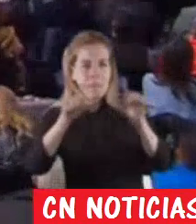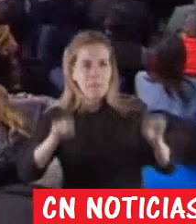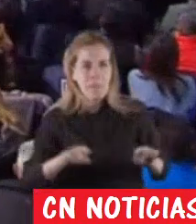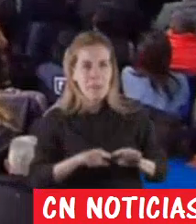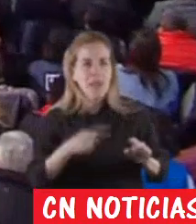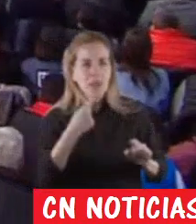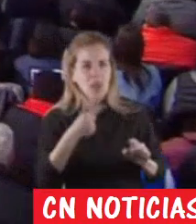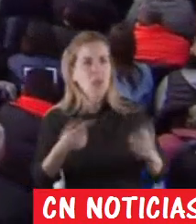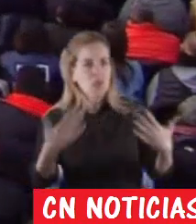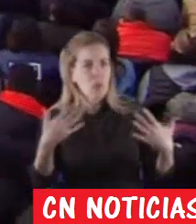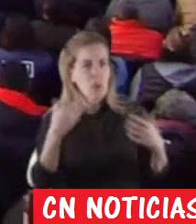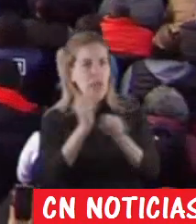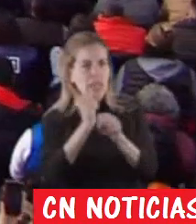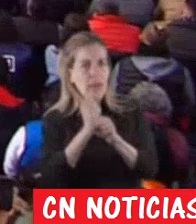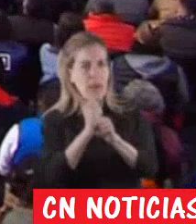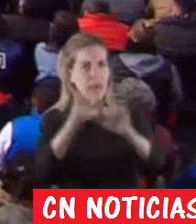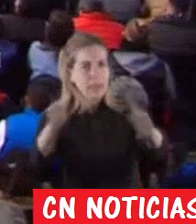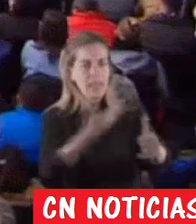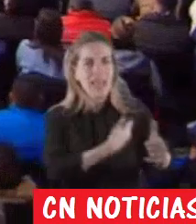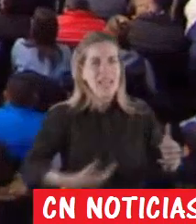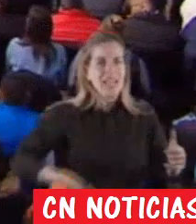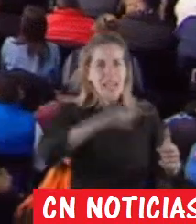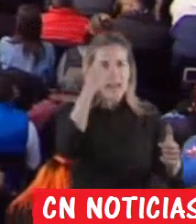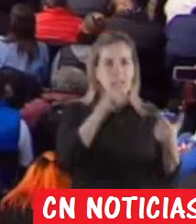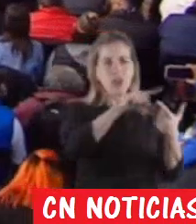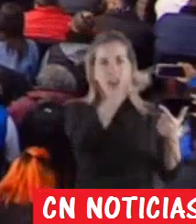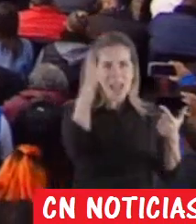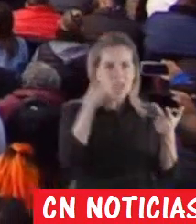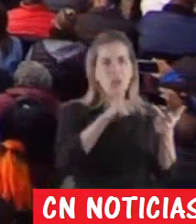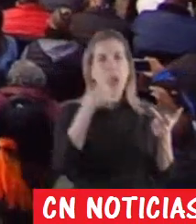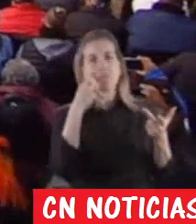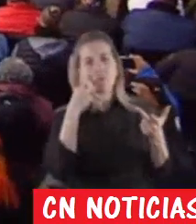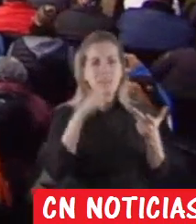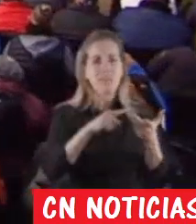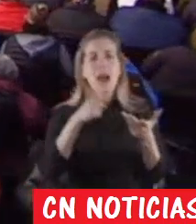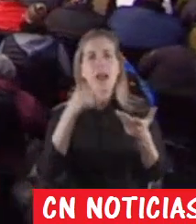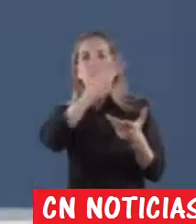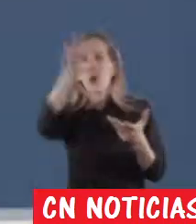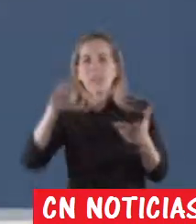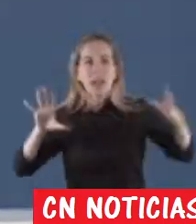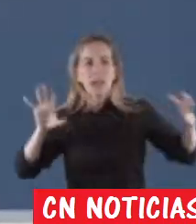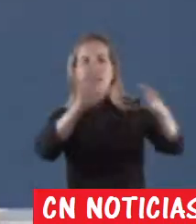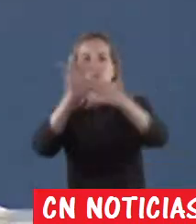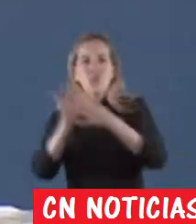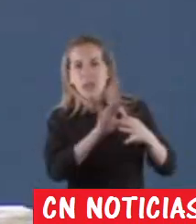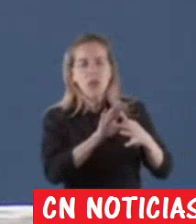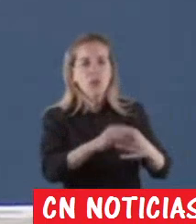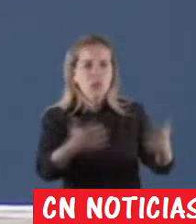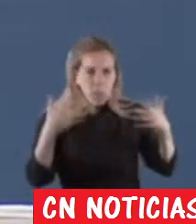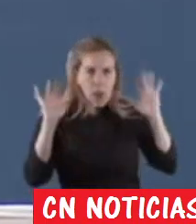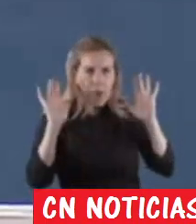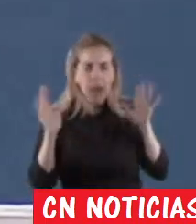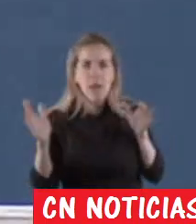de que se puede trabajar entre el Estado nacional, provincial y municipal en conjunto, que se puede trabajar con productores